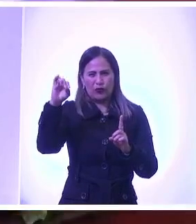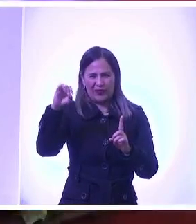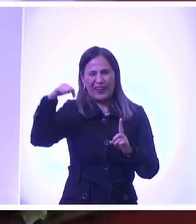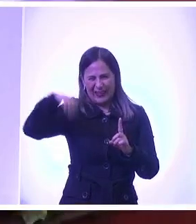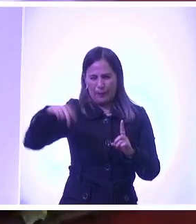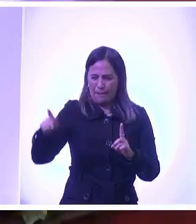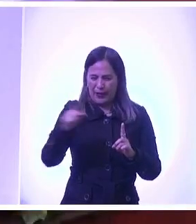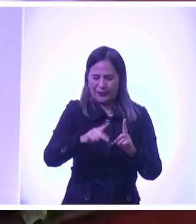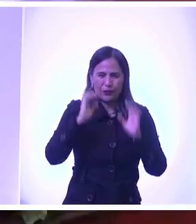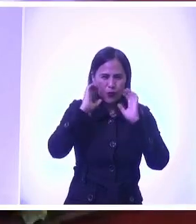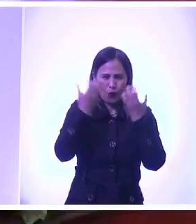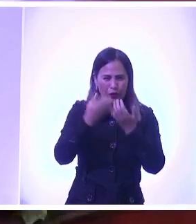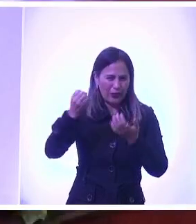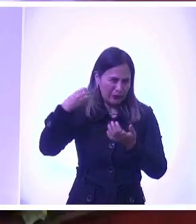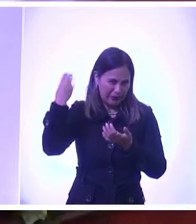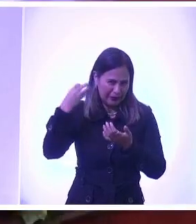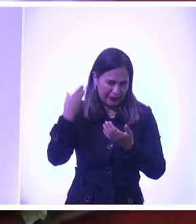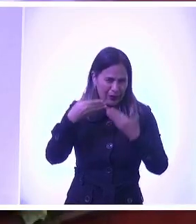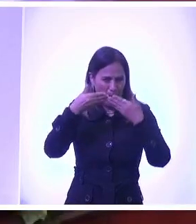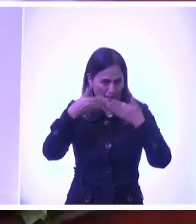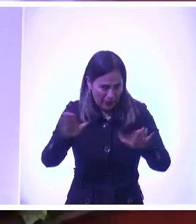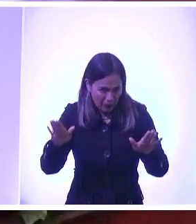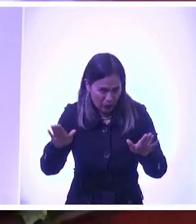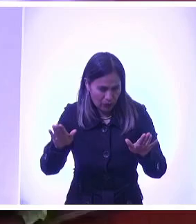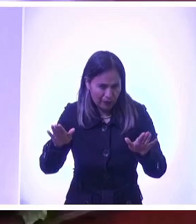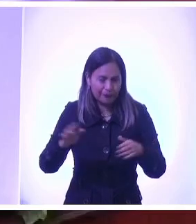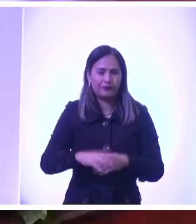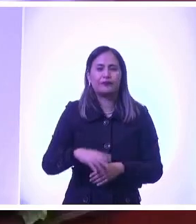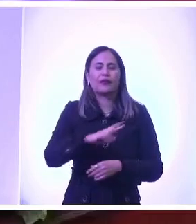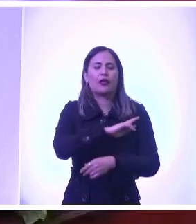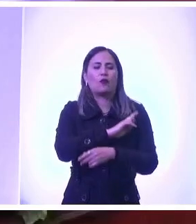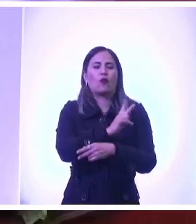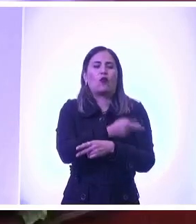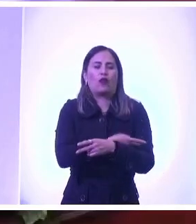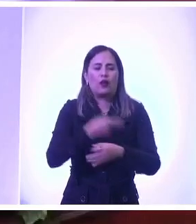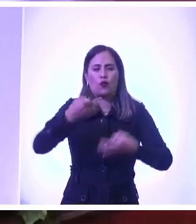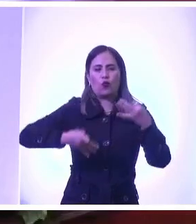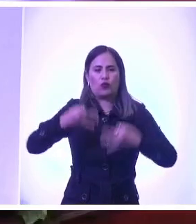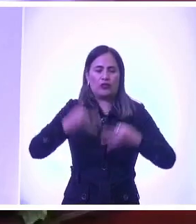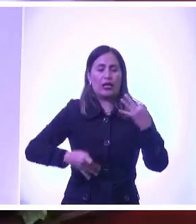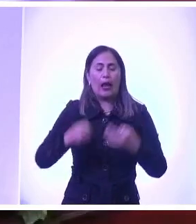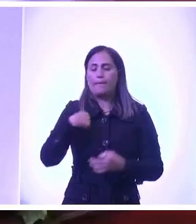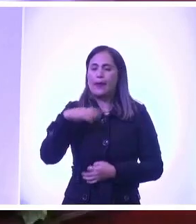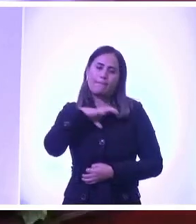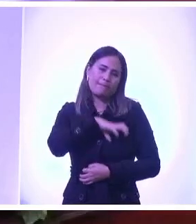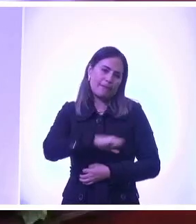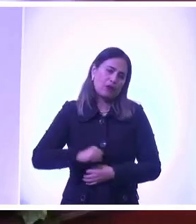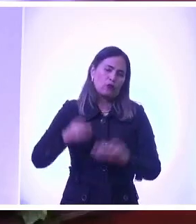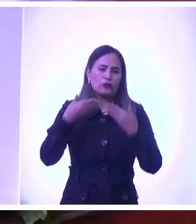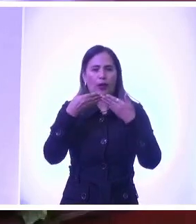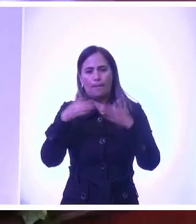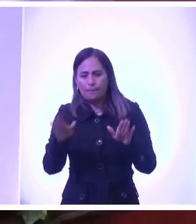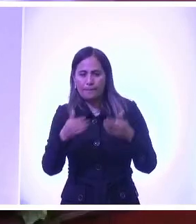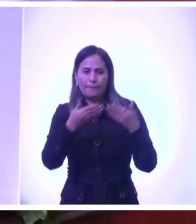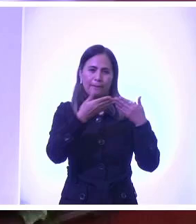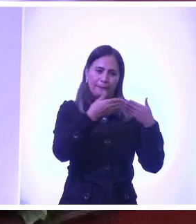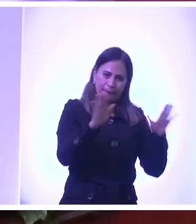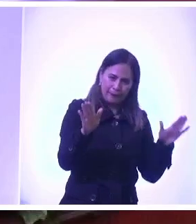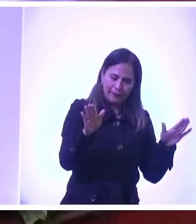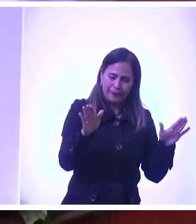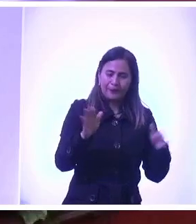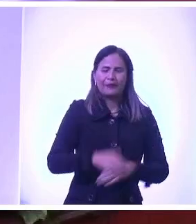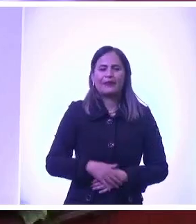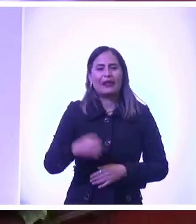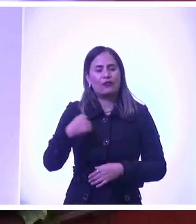de apertura del Poder y a me encanta que el poder judicial se esté abriendo y que sea una se los puedo decir